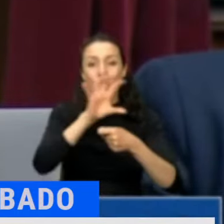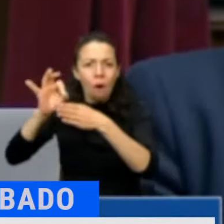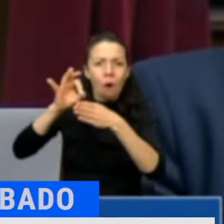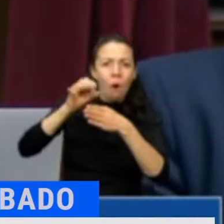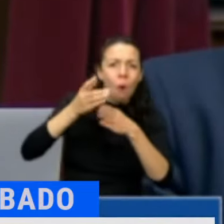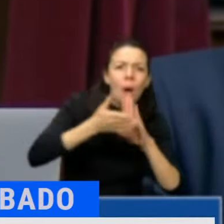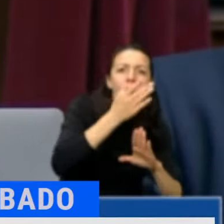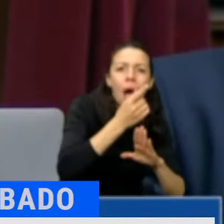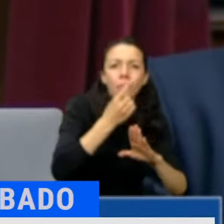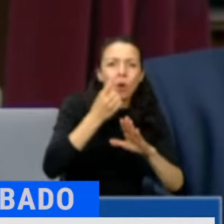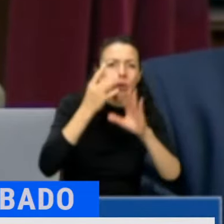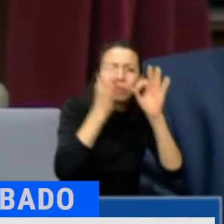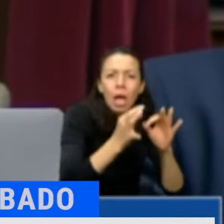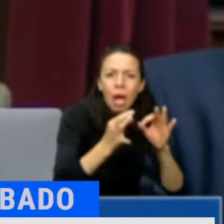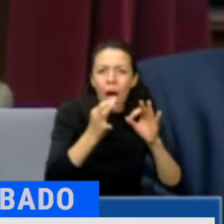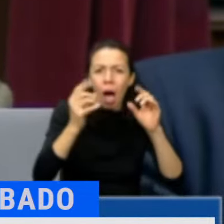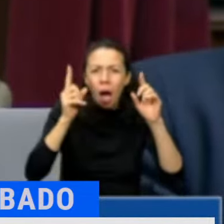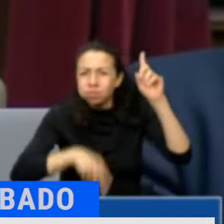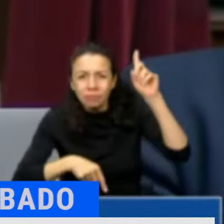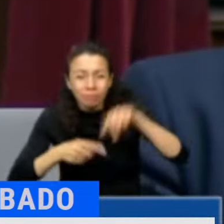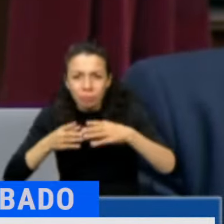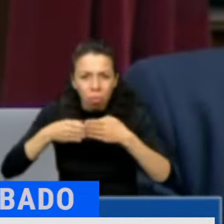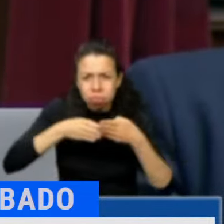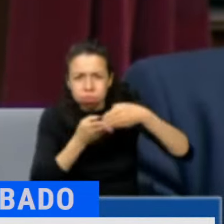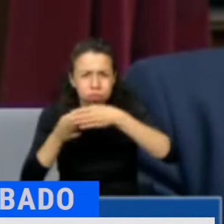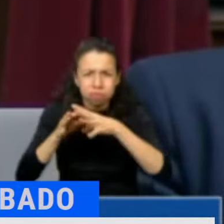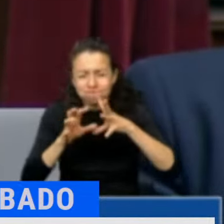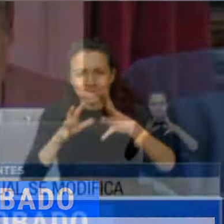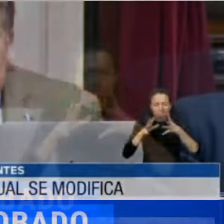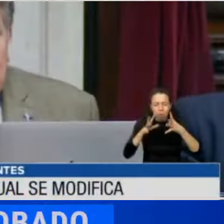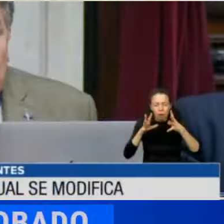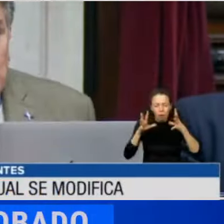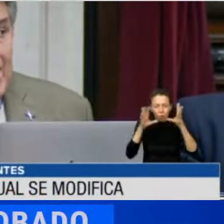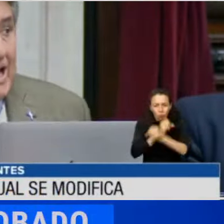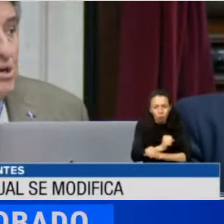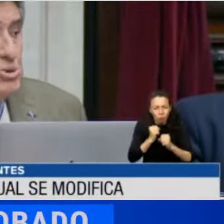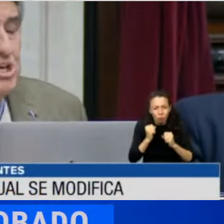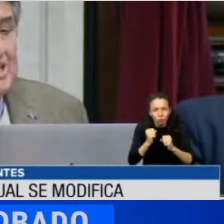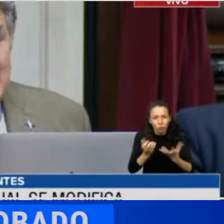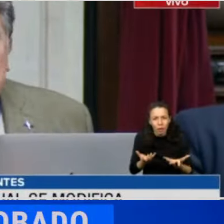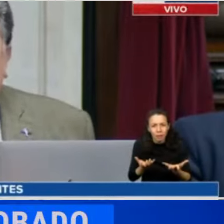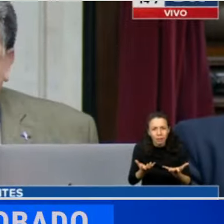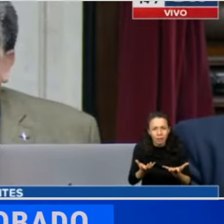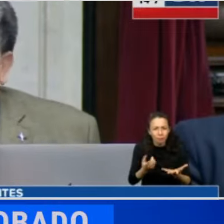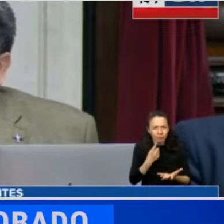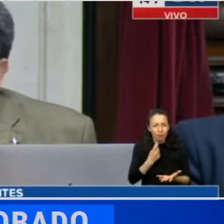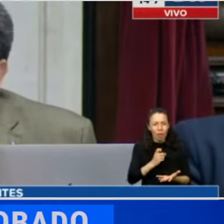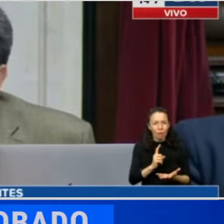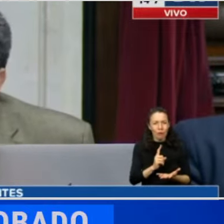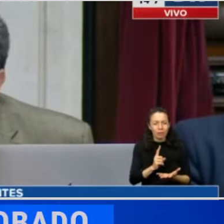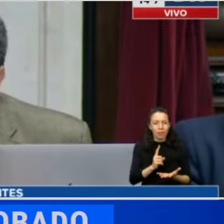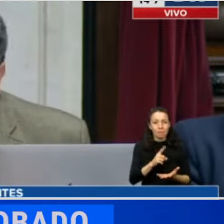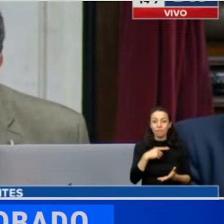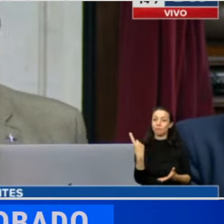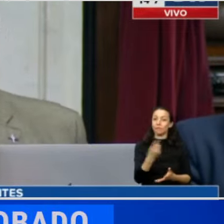seguramente recondada, seguramente, porque él va a buscar conflicto, él va a buscar temas que va a mandar al Congreso para hacerle